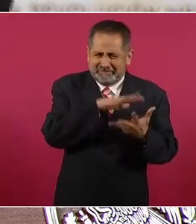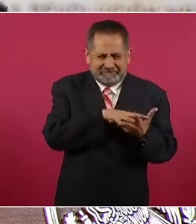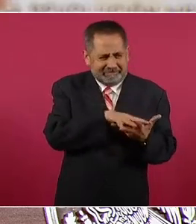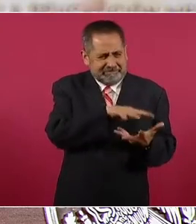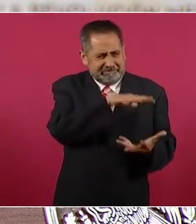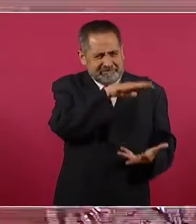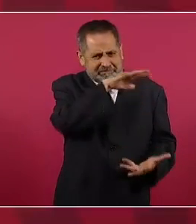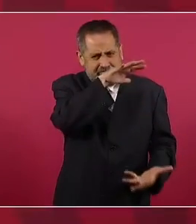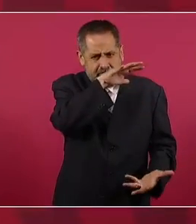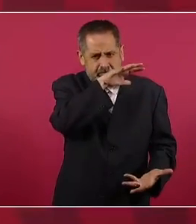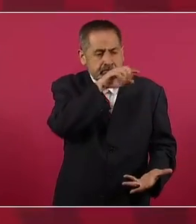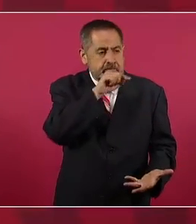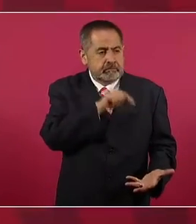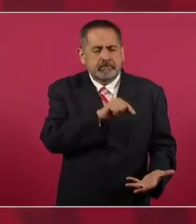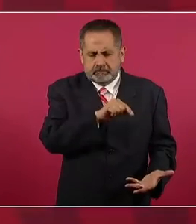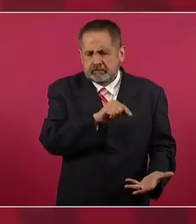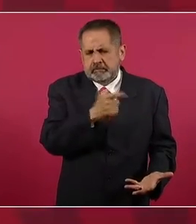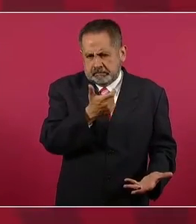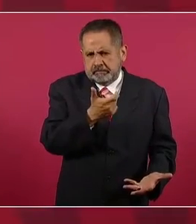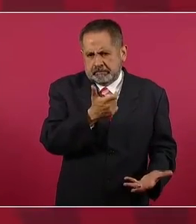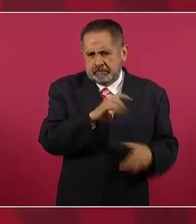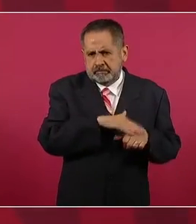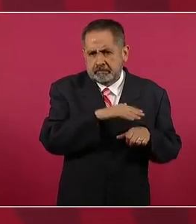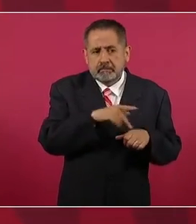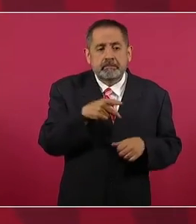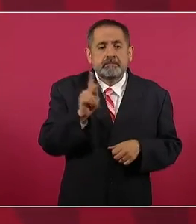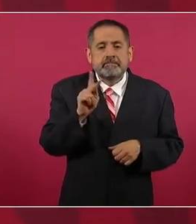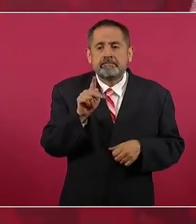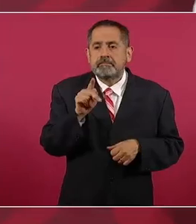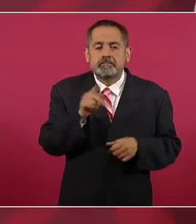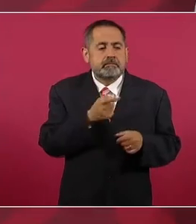Eso es crecimiento. Nada más